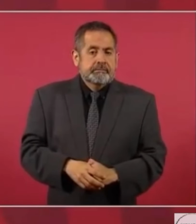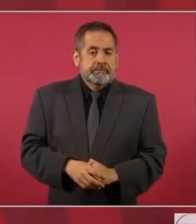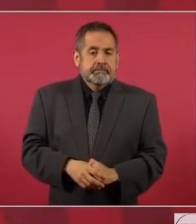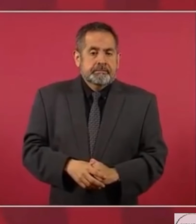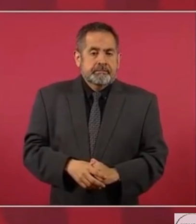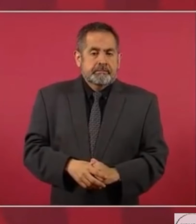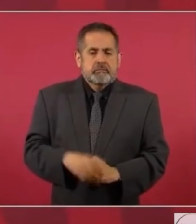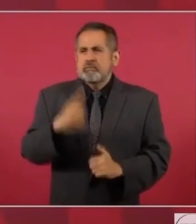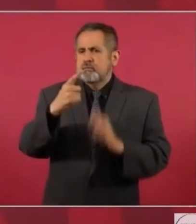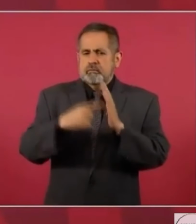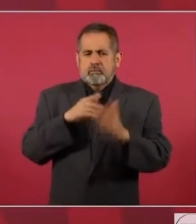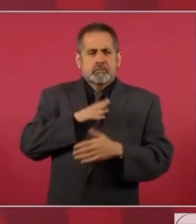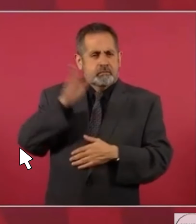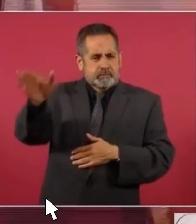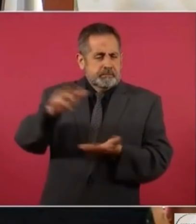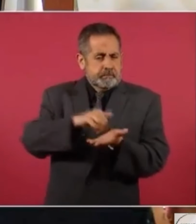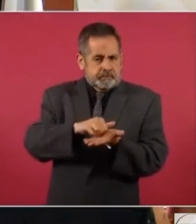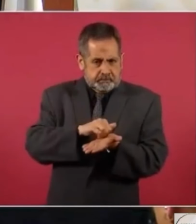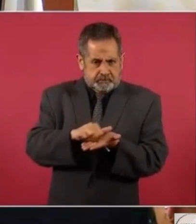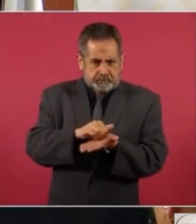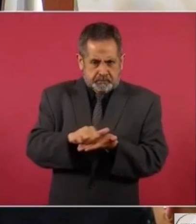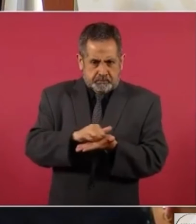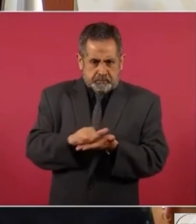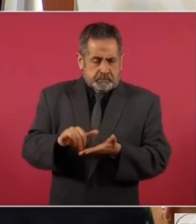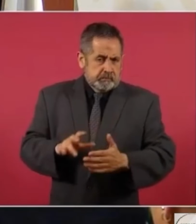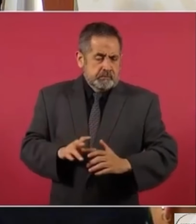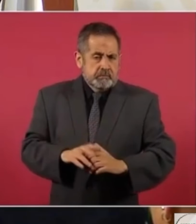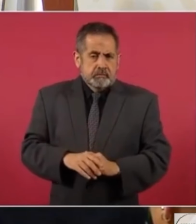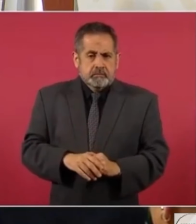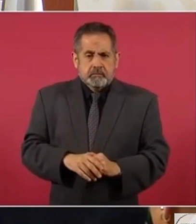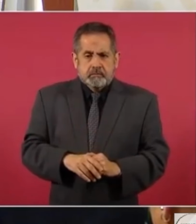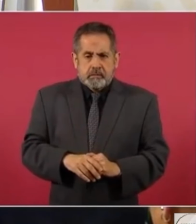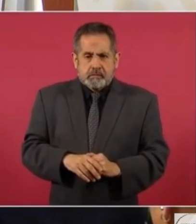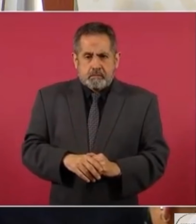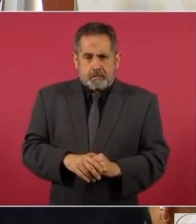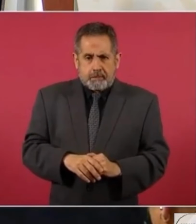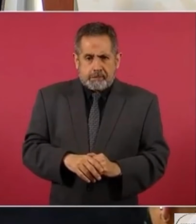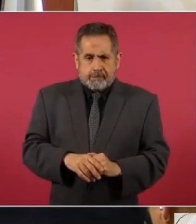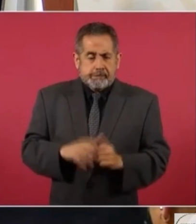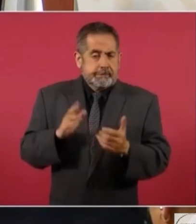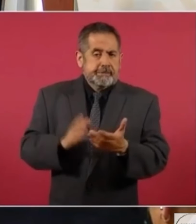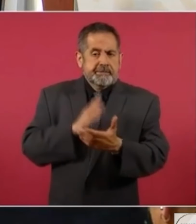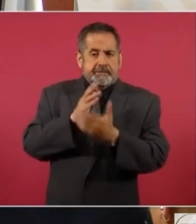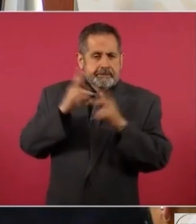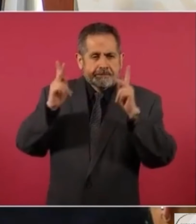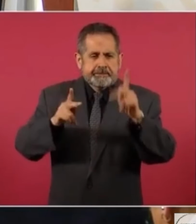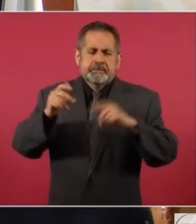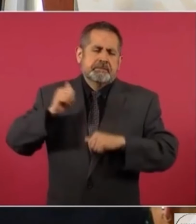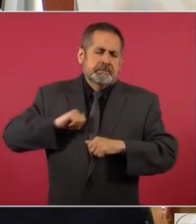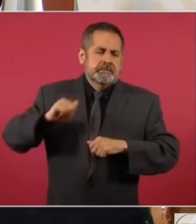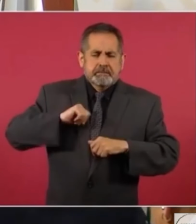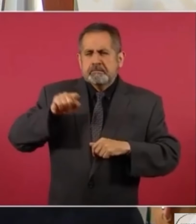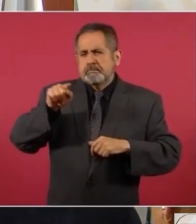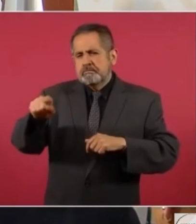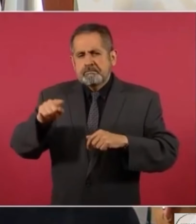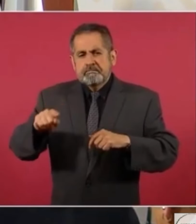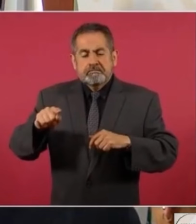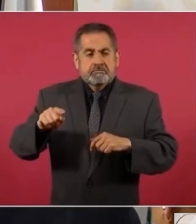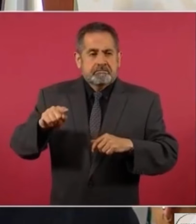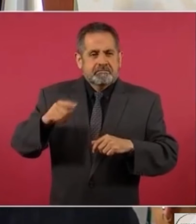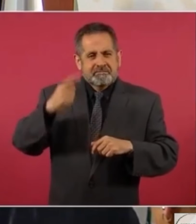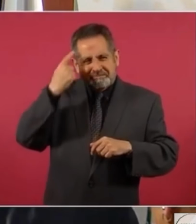Una vez fui a Nueva York y fui a visitar unos claustros